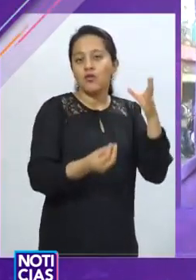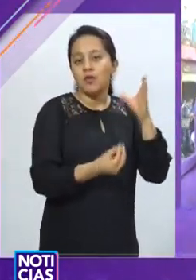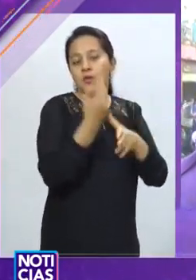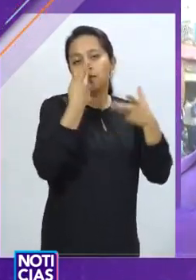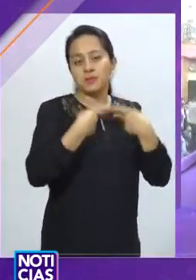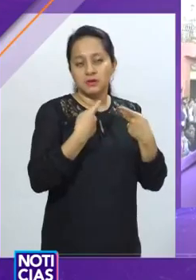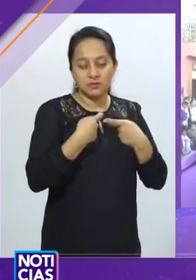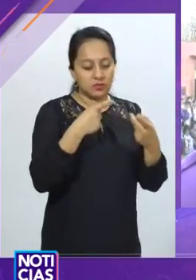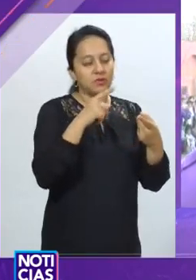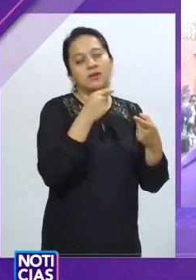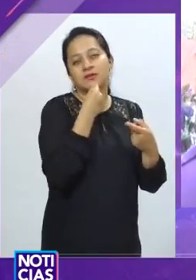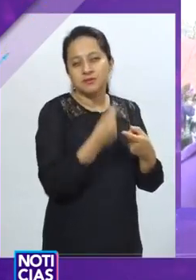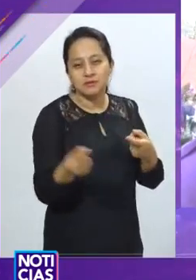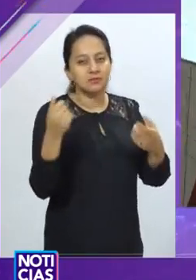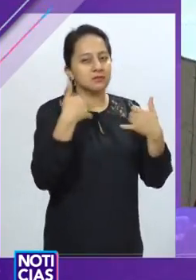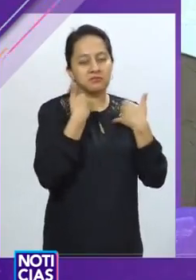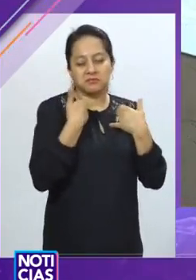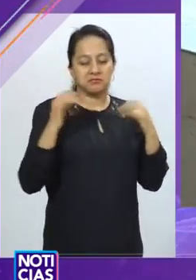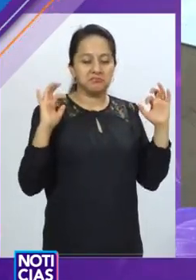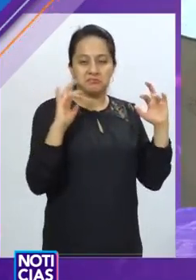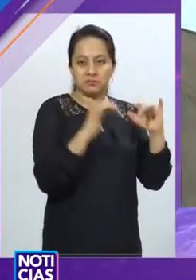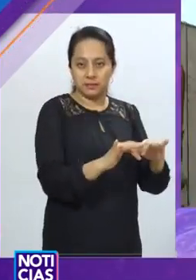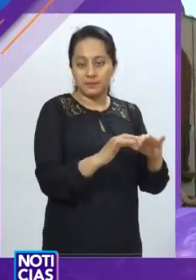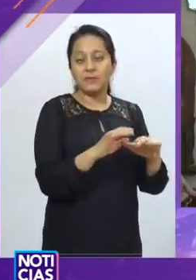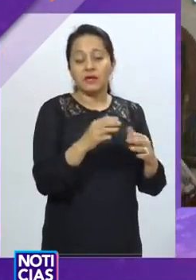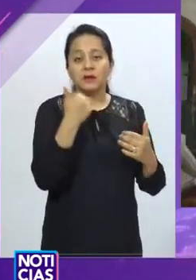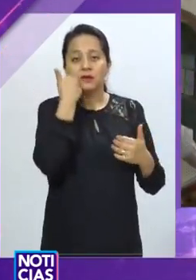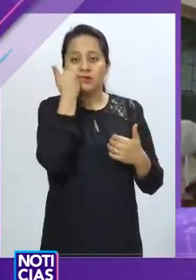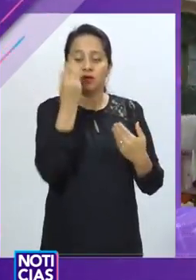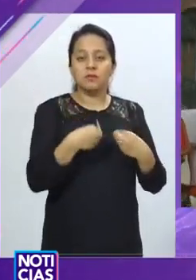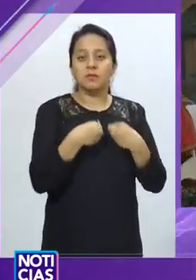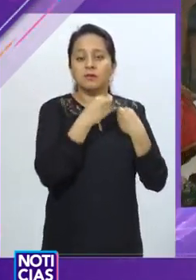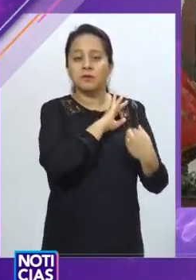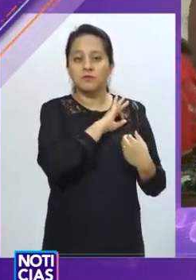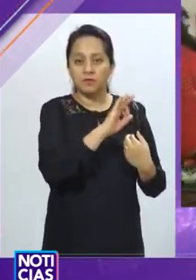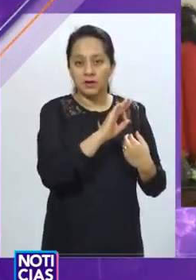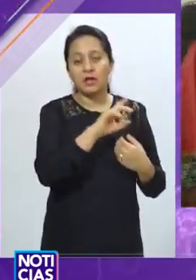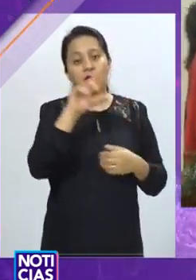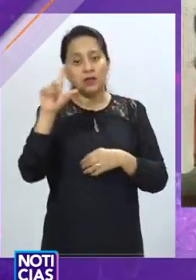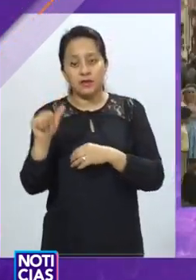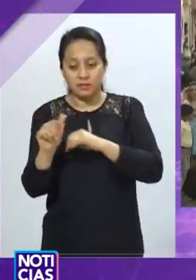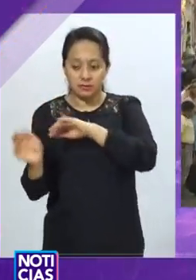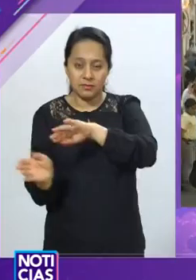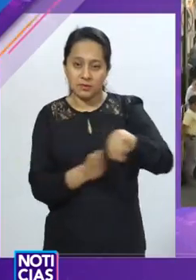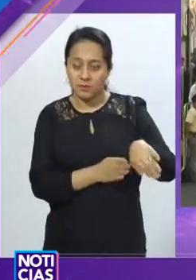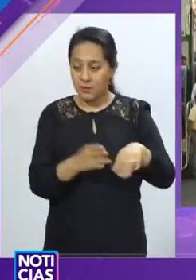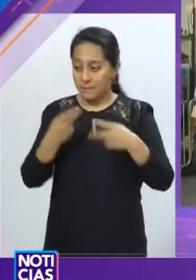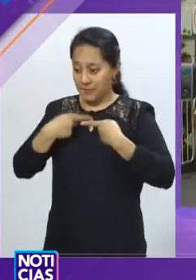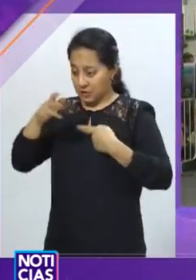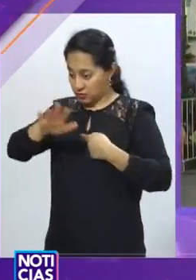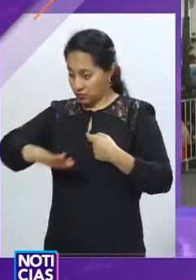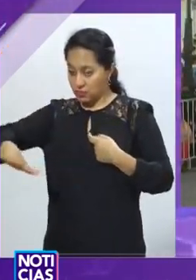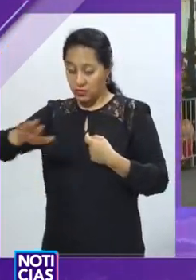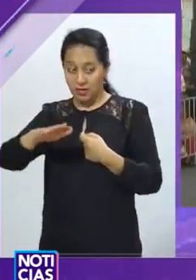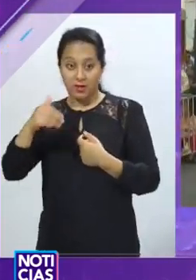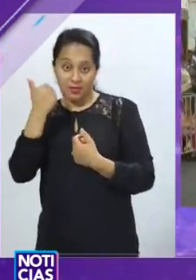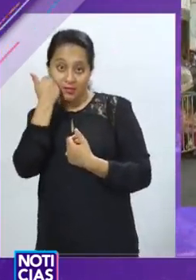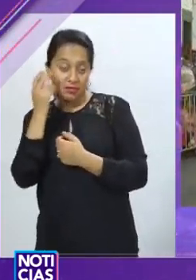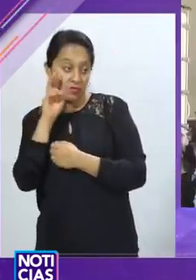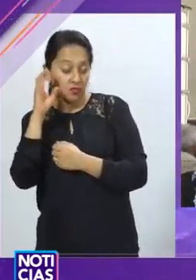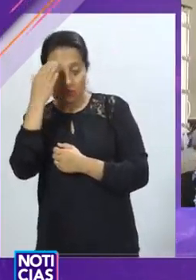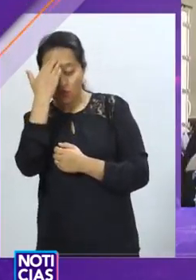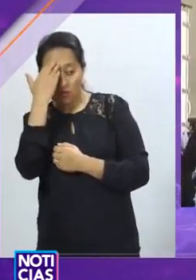Cada año se suman nuevos hombres, mujeres y niños que quieren vivir su fe. Y también en cada procesión existen más ciudadanos